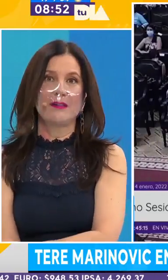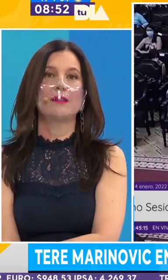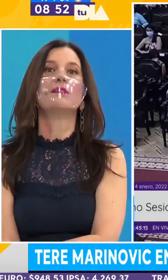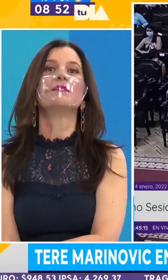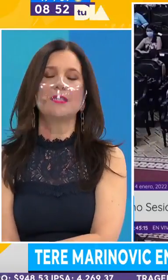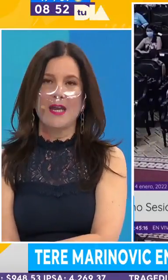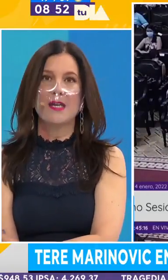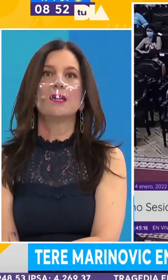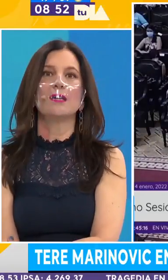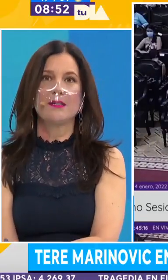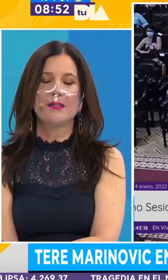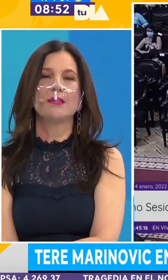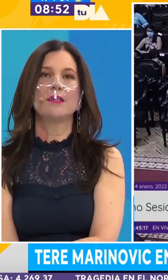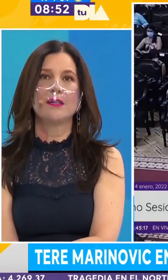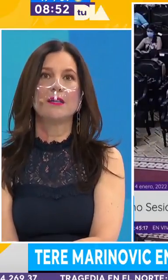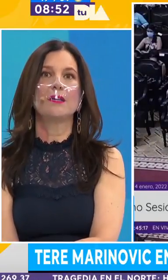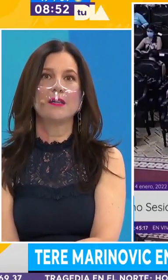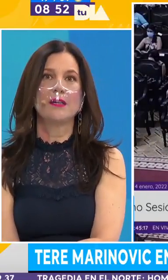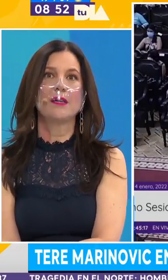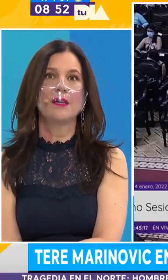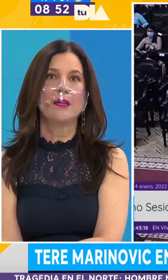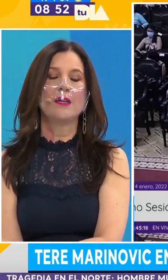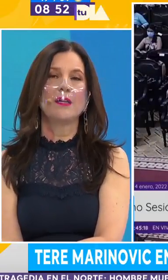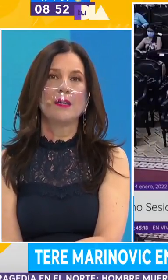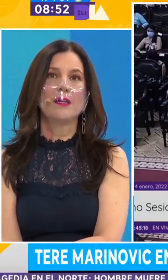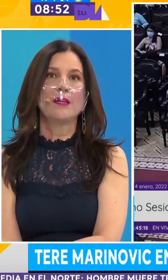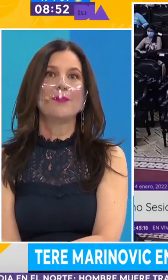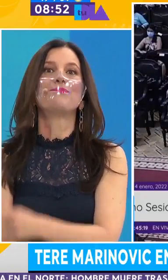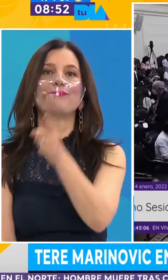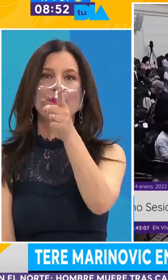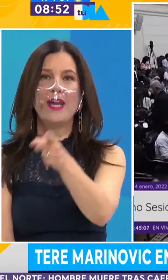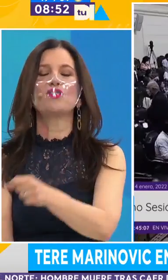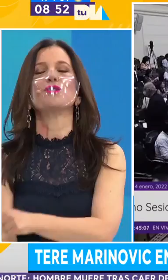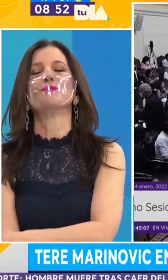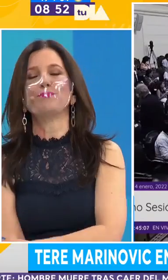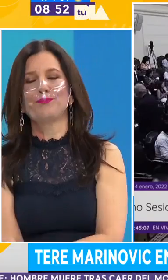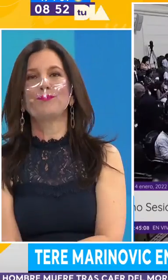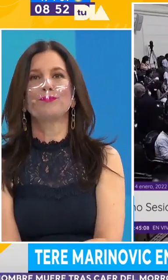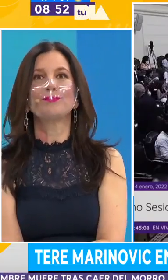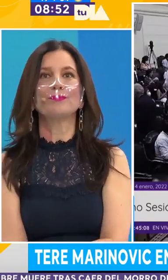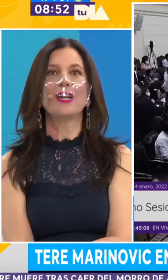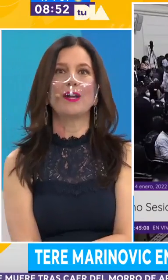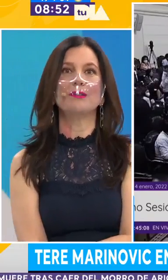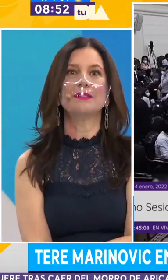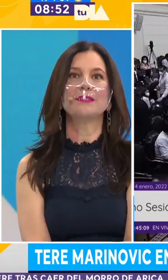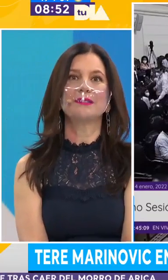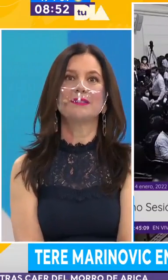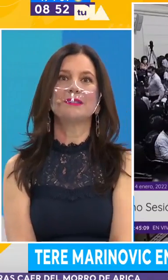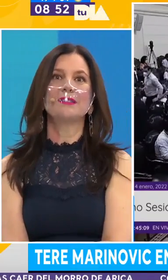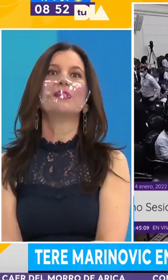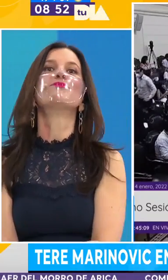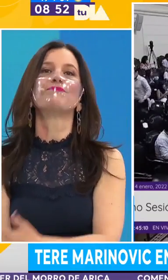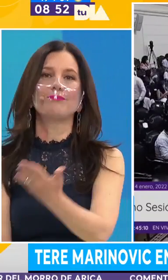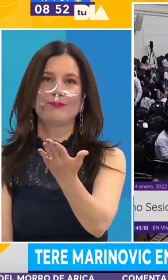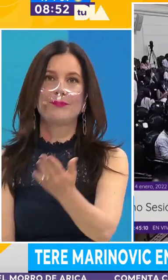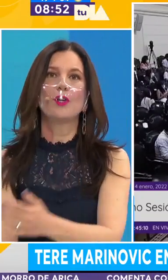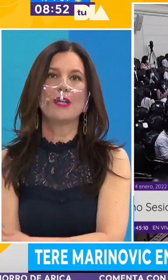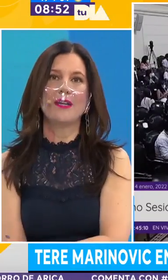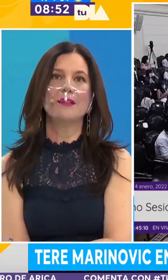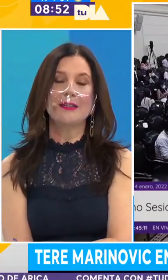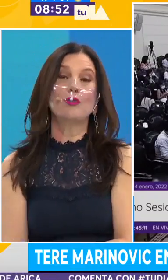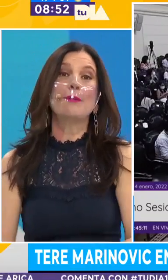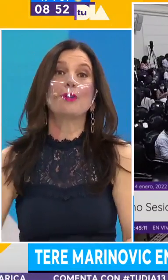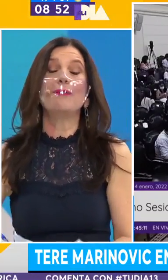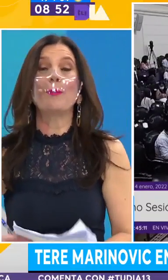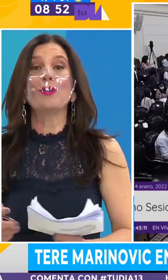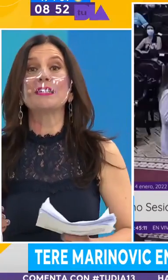lo que te comentaba recién, que tiene que ver también con el uso de un vaporizador. Eso ya incluso también transgrede mucho más que no solamente no usar la